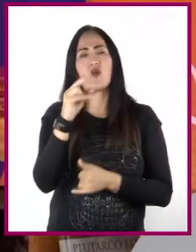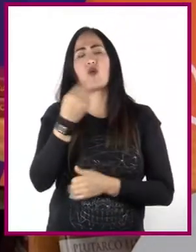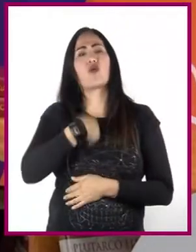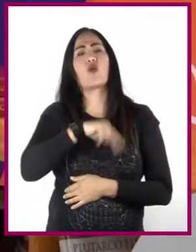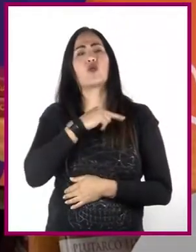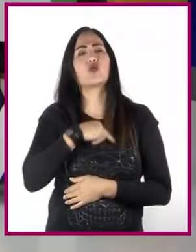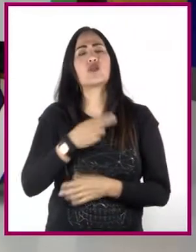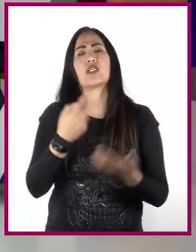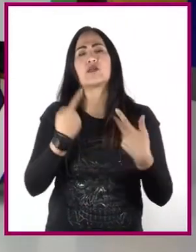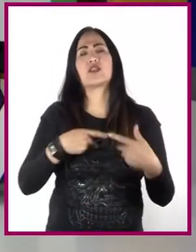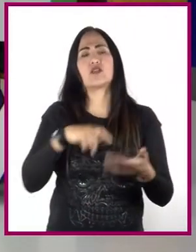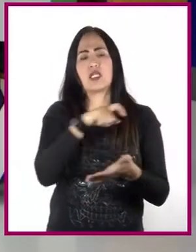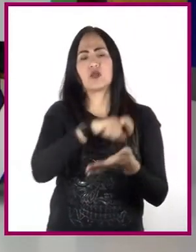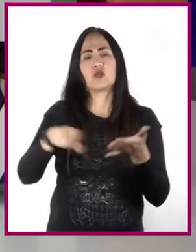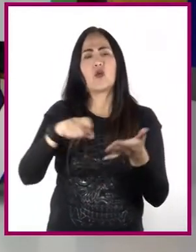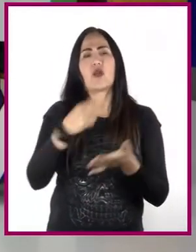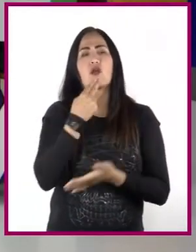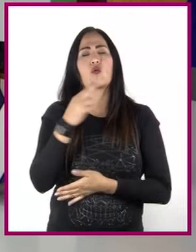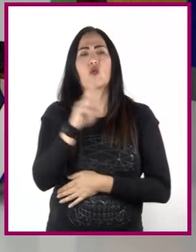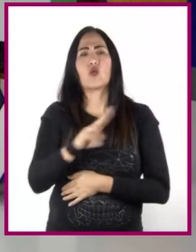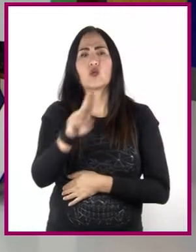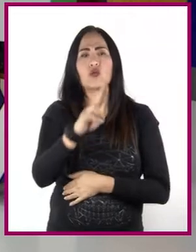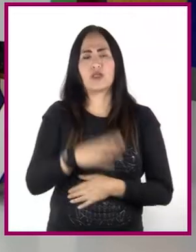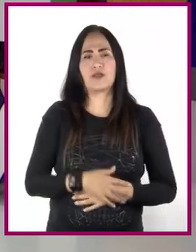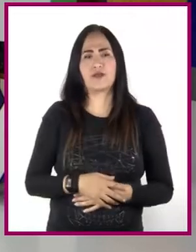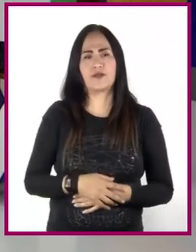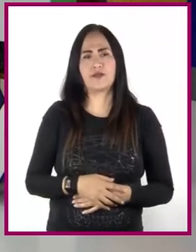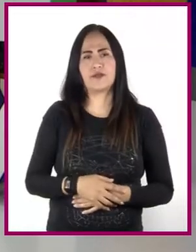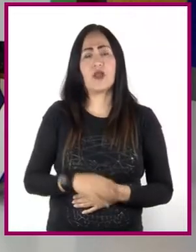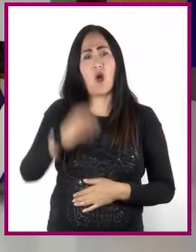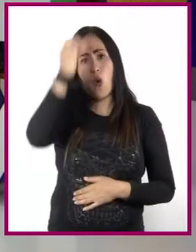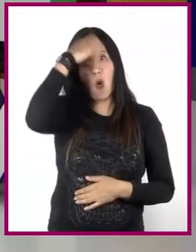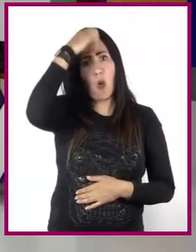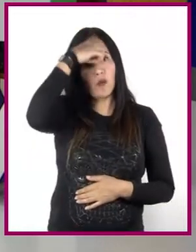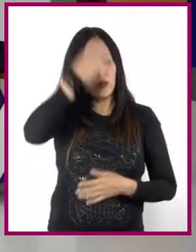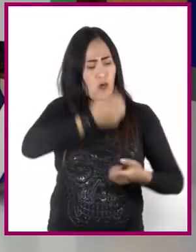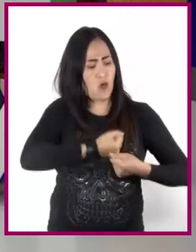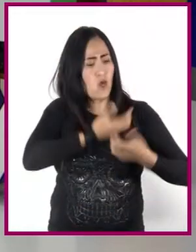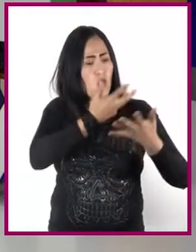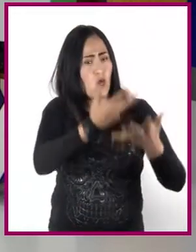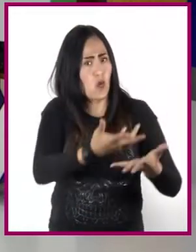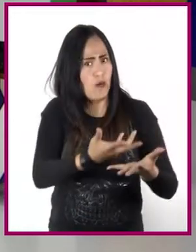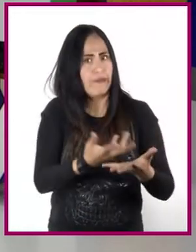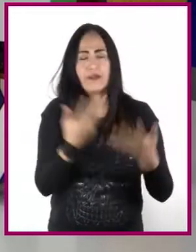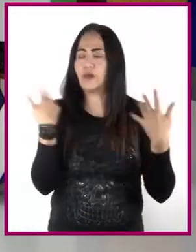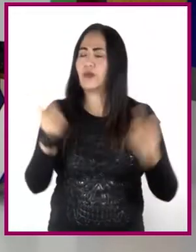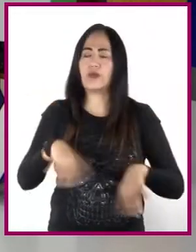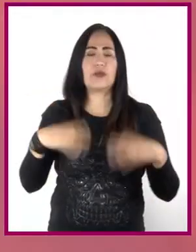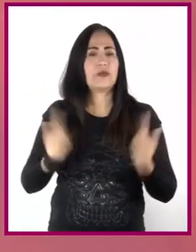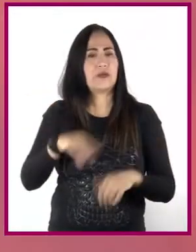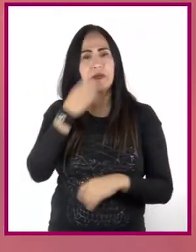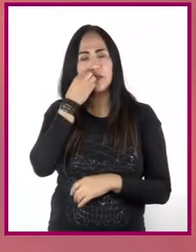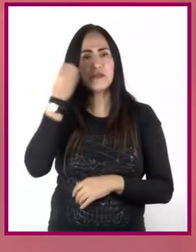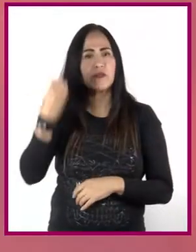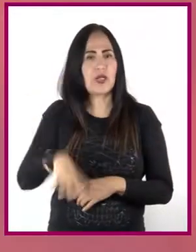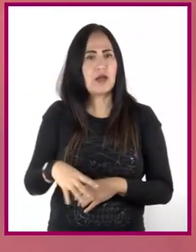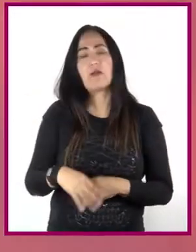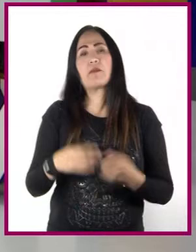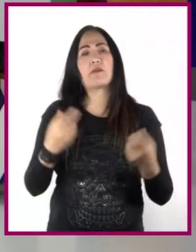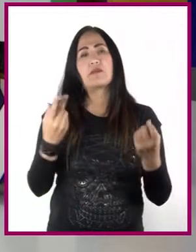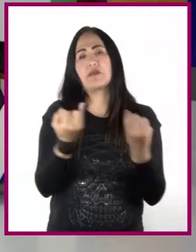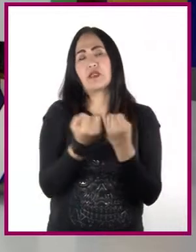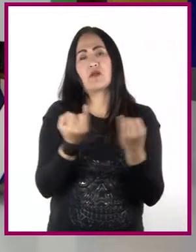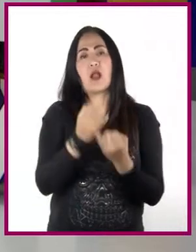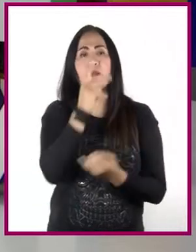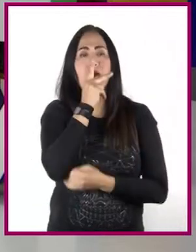consumidores. La oportunidad para externar nuestra opinión es formidable, hasta para convencer a nuestros papás